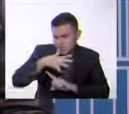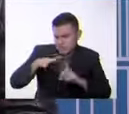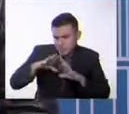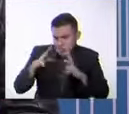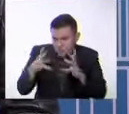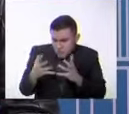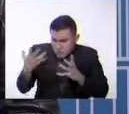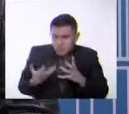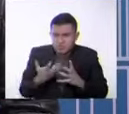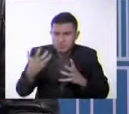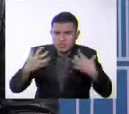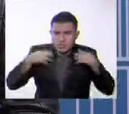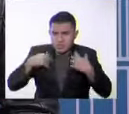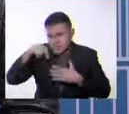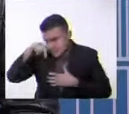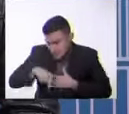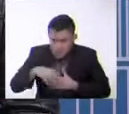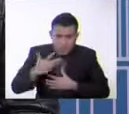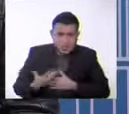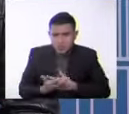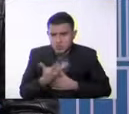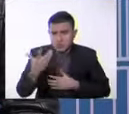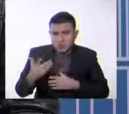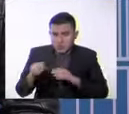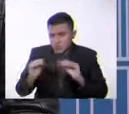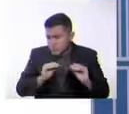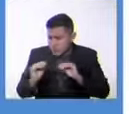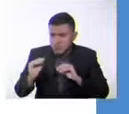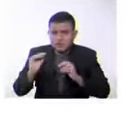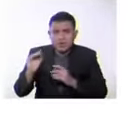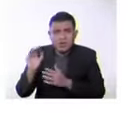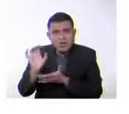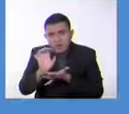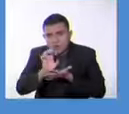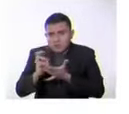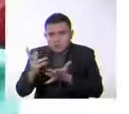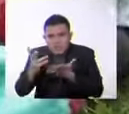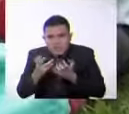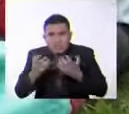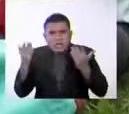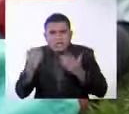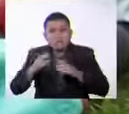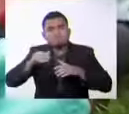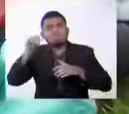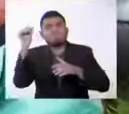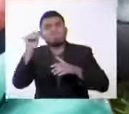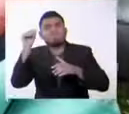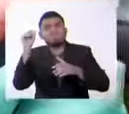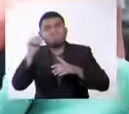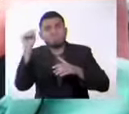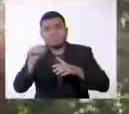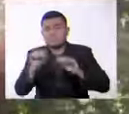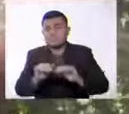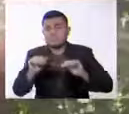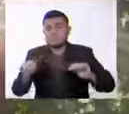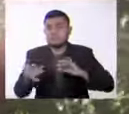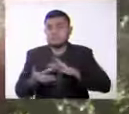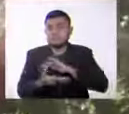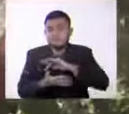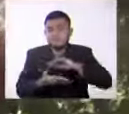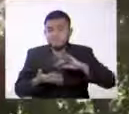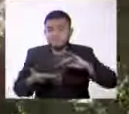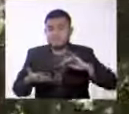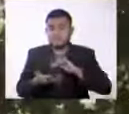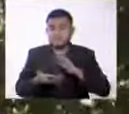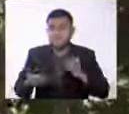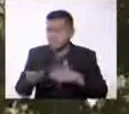situación actual, también los movimientos ecologistas pretenden generar una especie de educación medioambiental